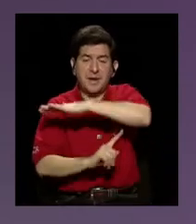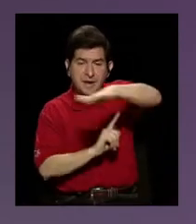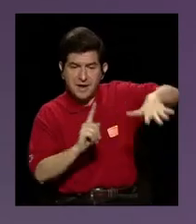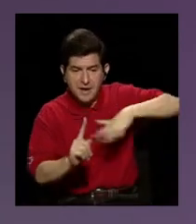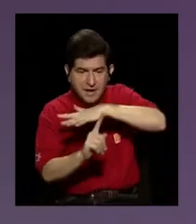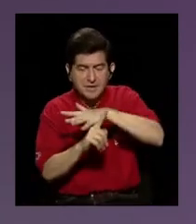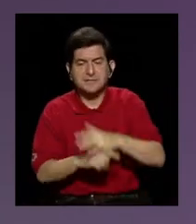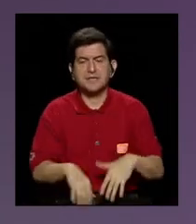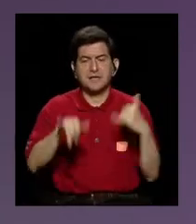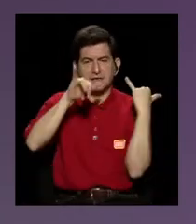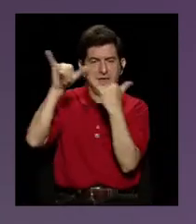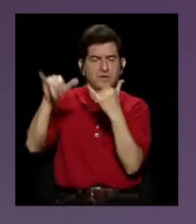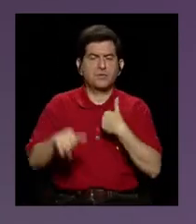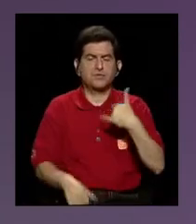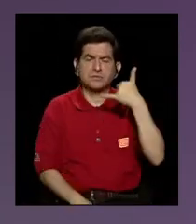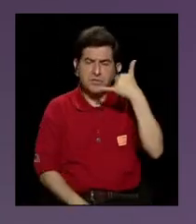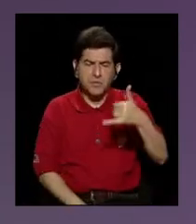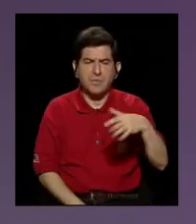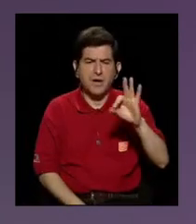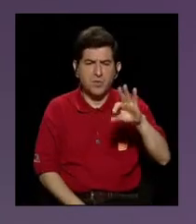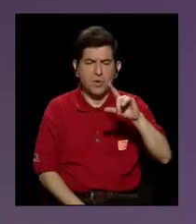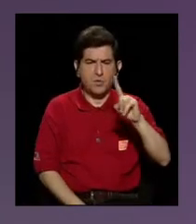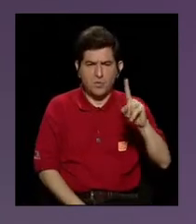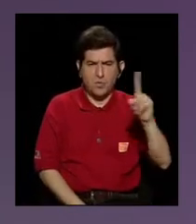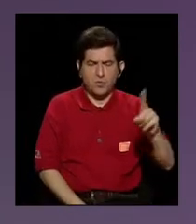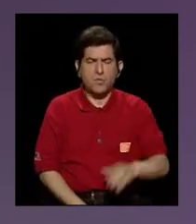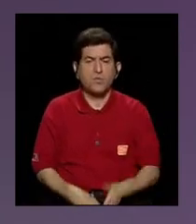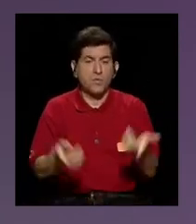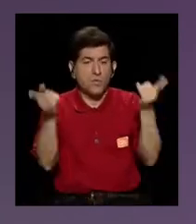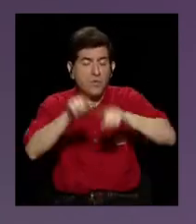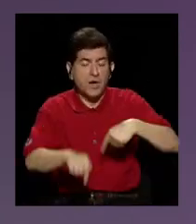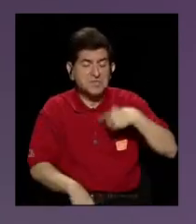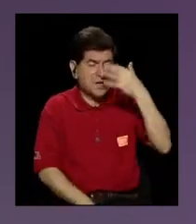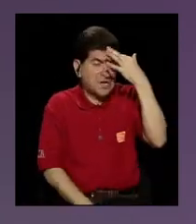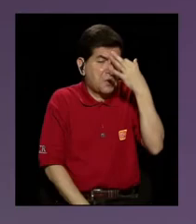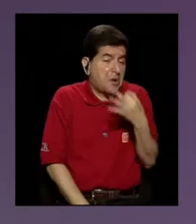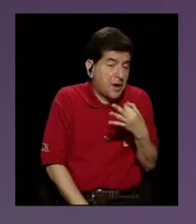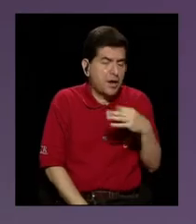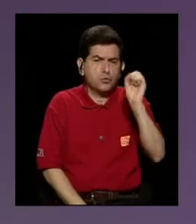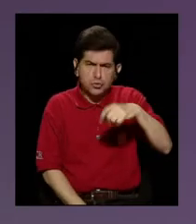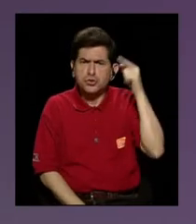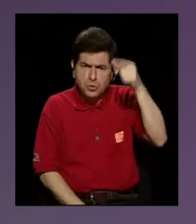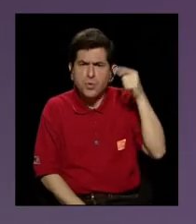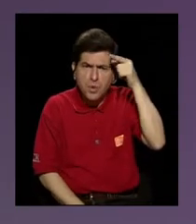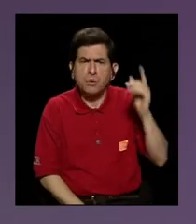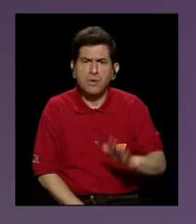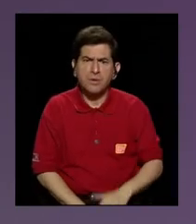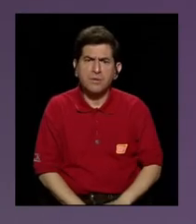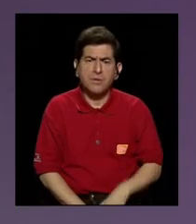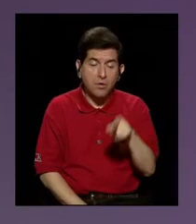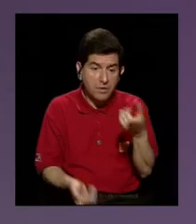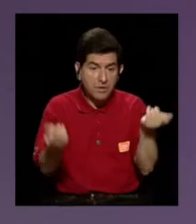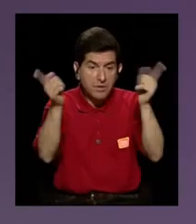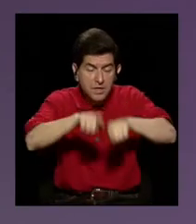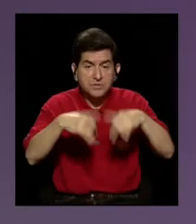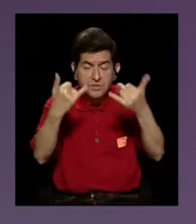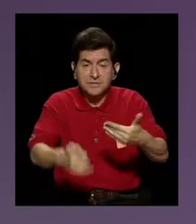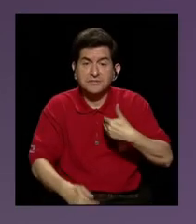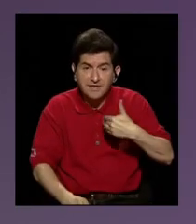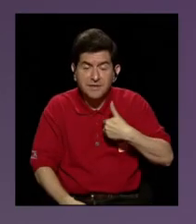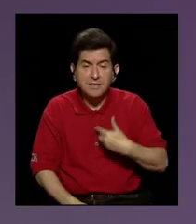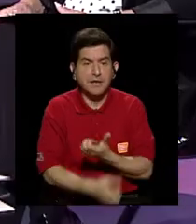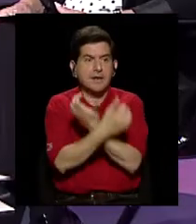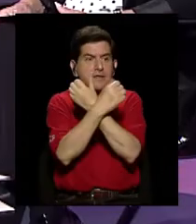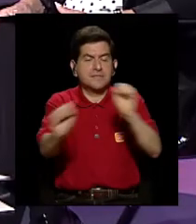hacer esa denuncia. ¿Yo puedo llamar al 911 por un caso que sospecho? Por supuesto, y esos casos los hemos tenido y hemos